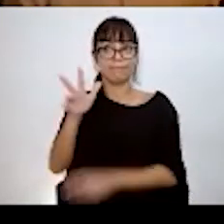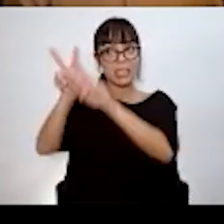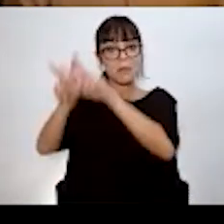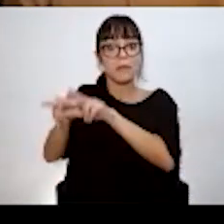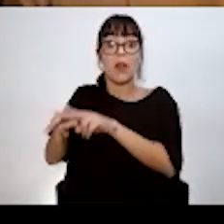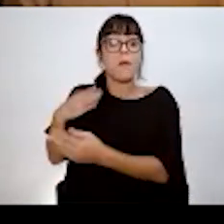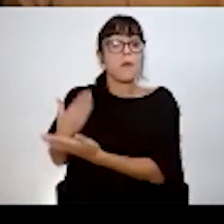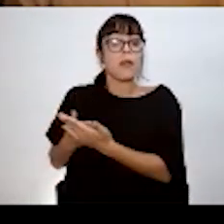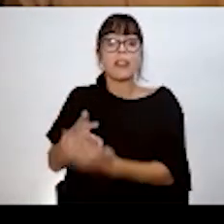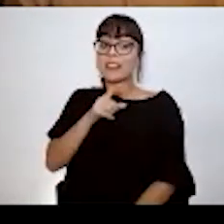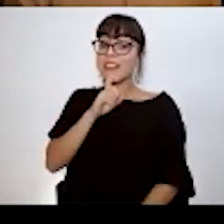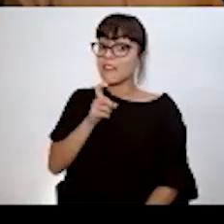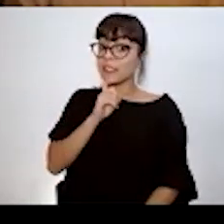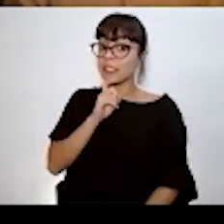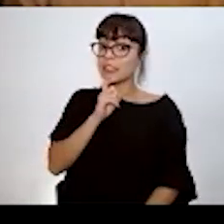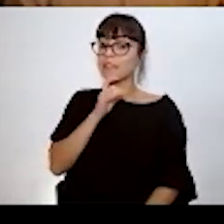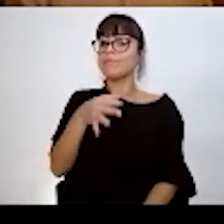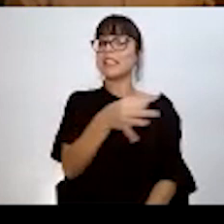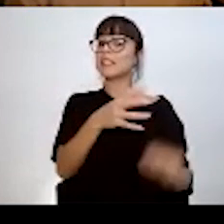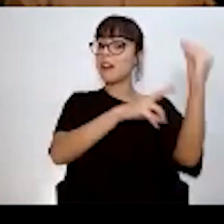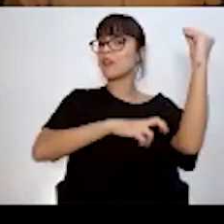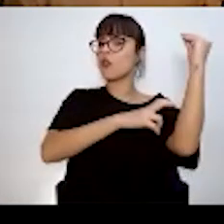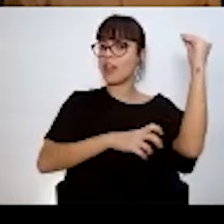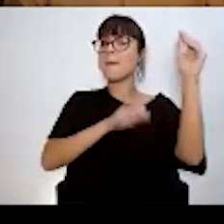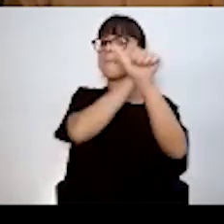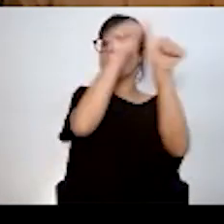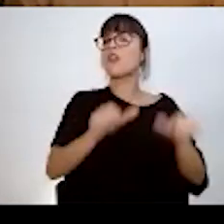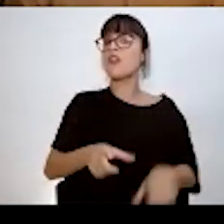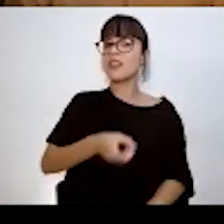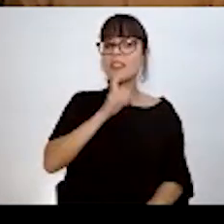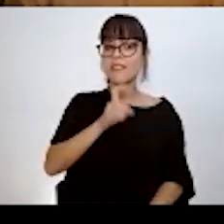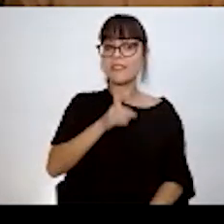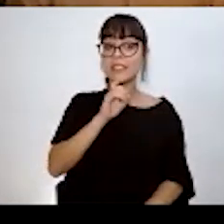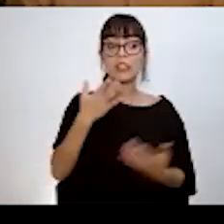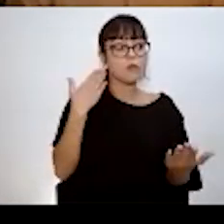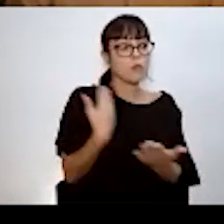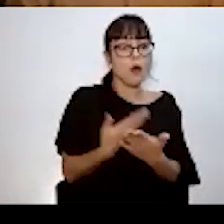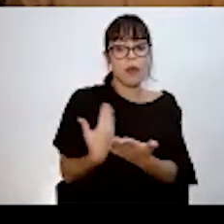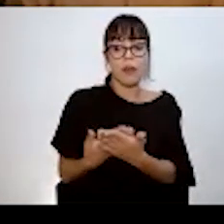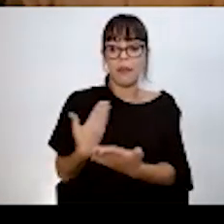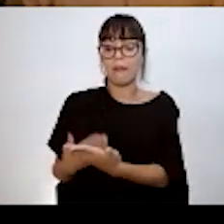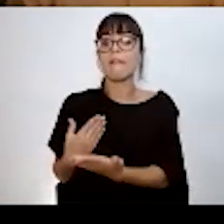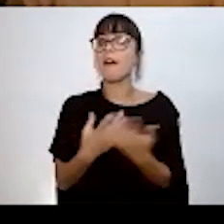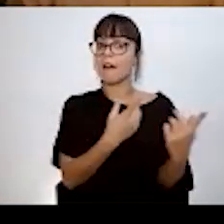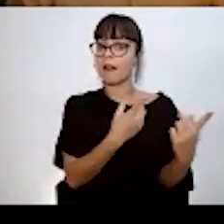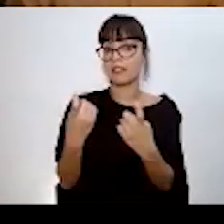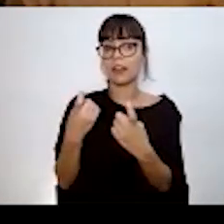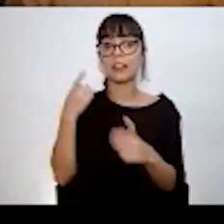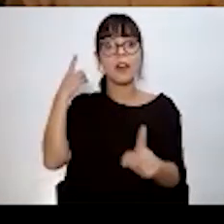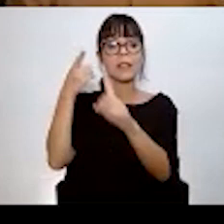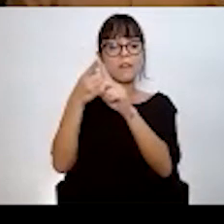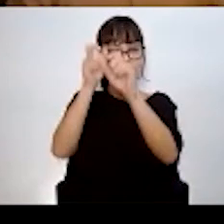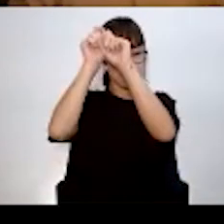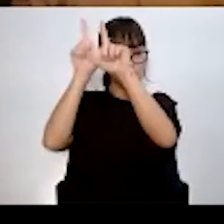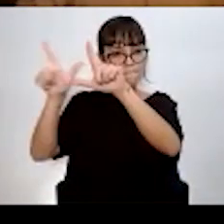es sumamente complejo y necesita de todas aquellas evidencias que nos permitan hacer una reconstrucción de toda